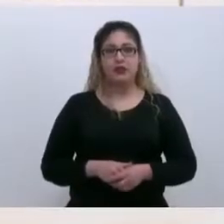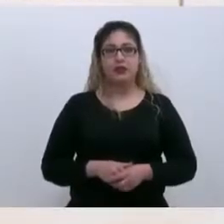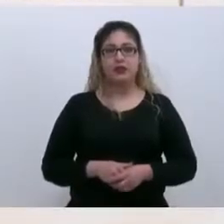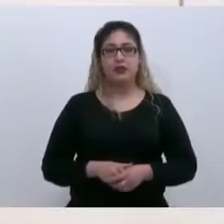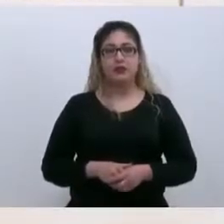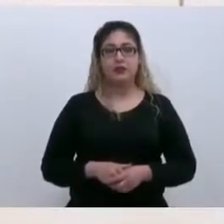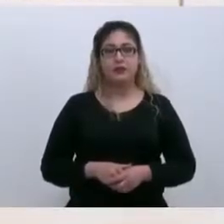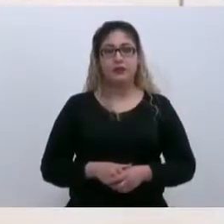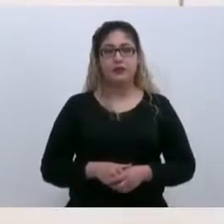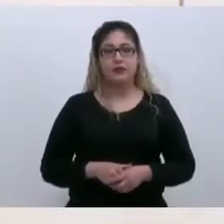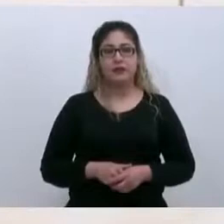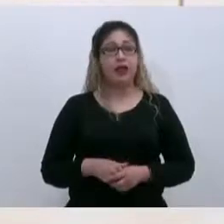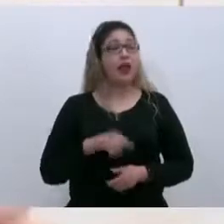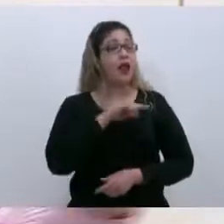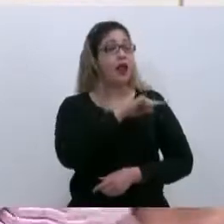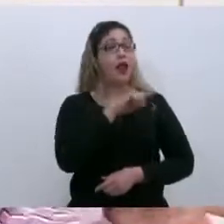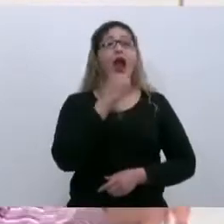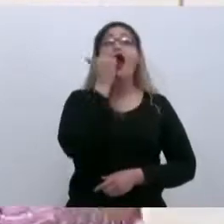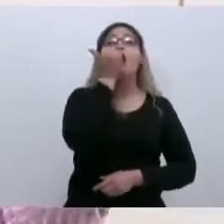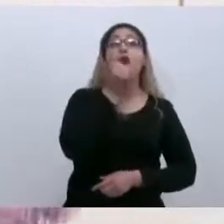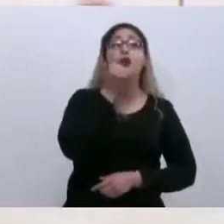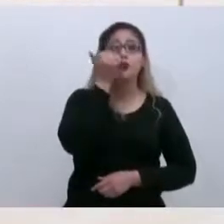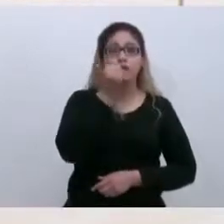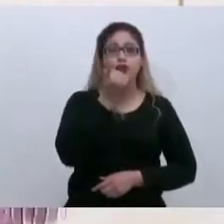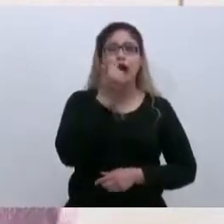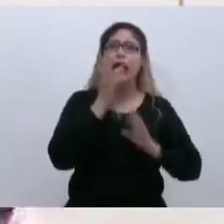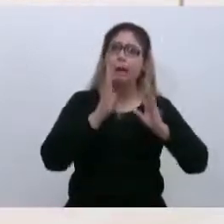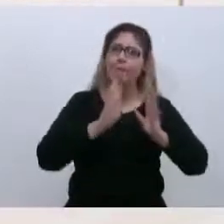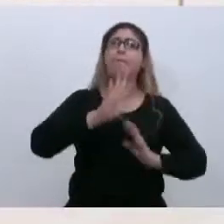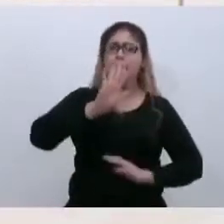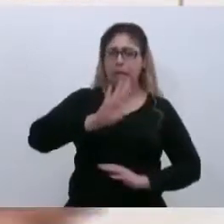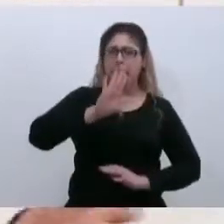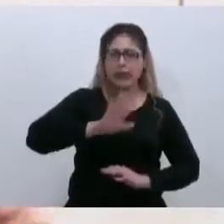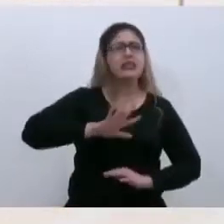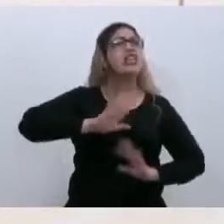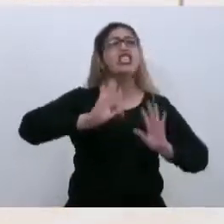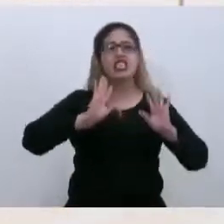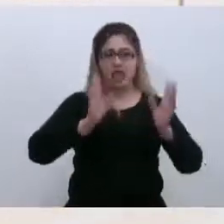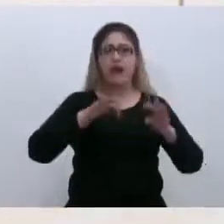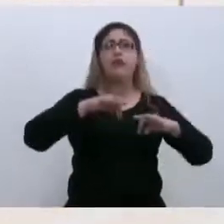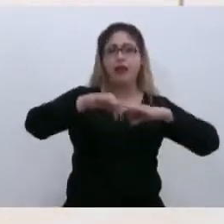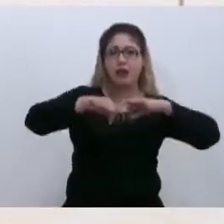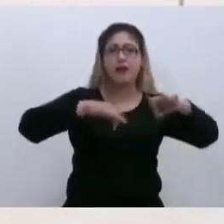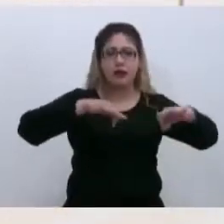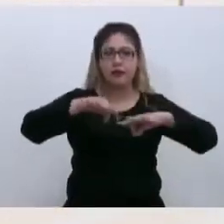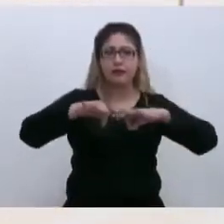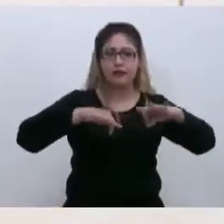como aprendices en talleres, en empresas, en el campo,